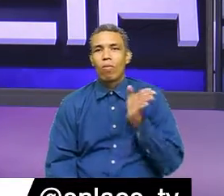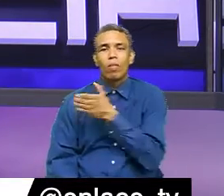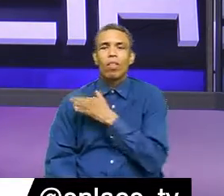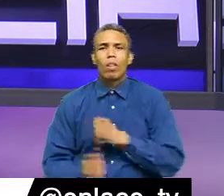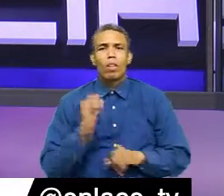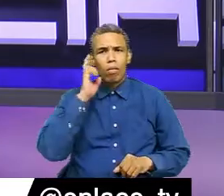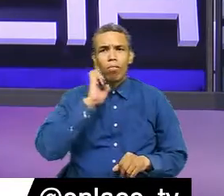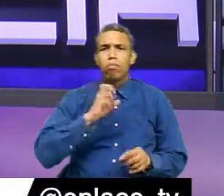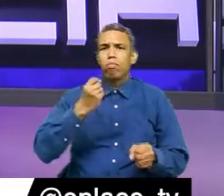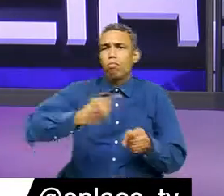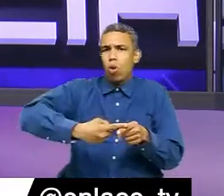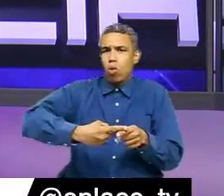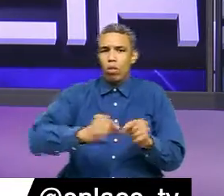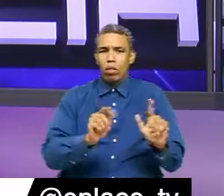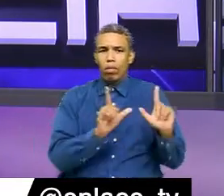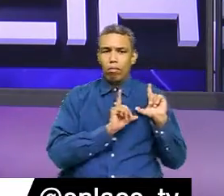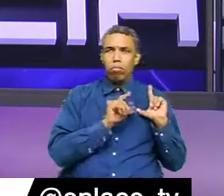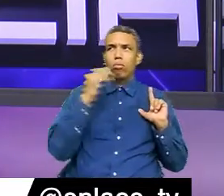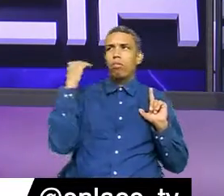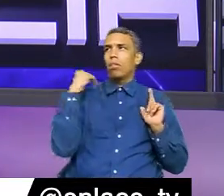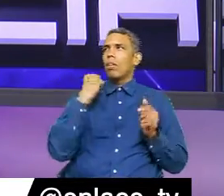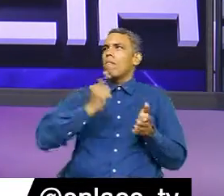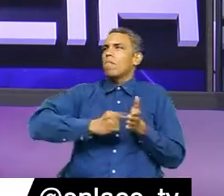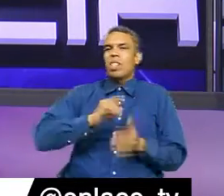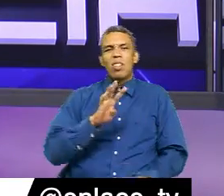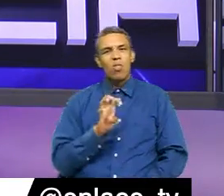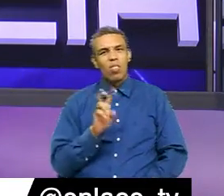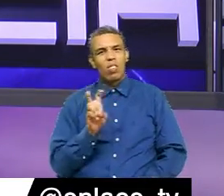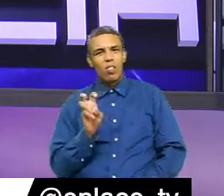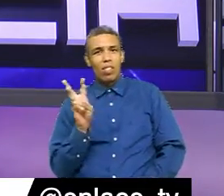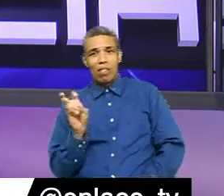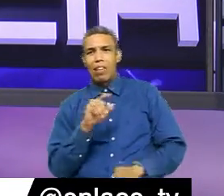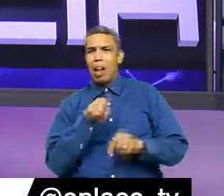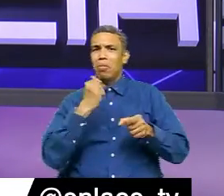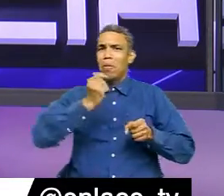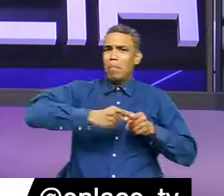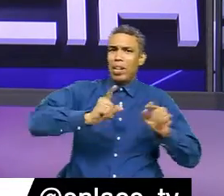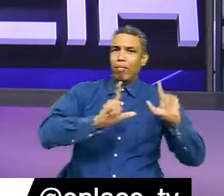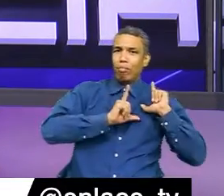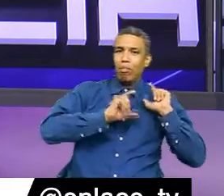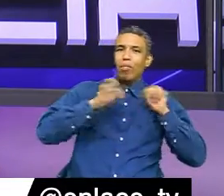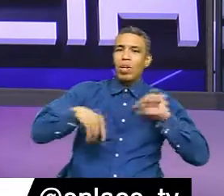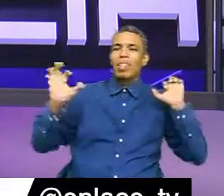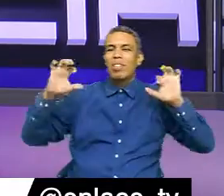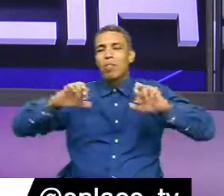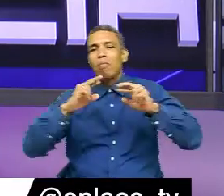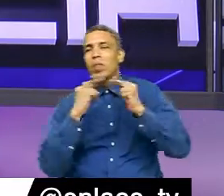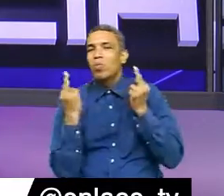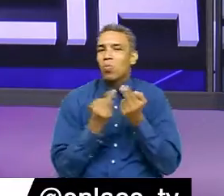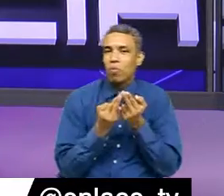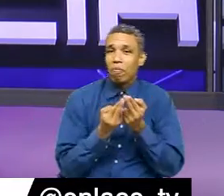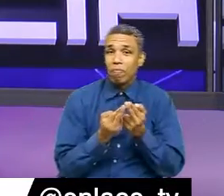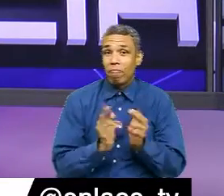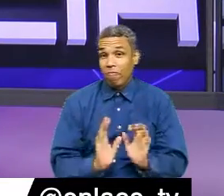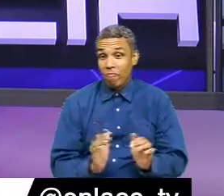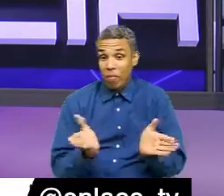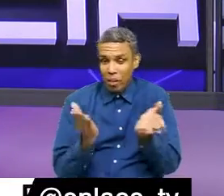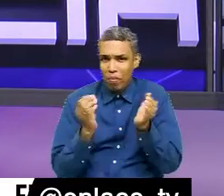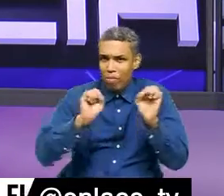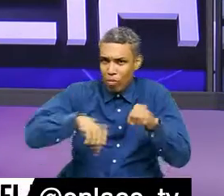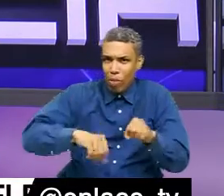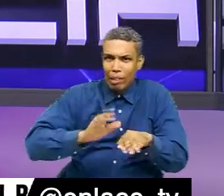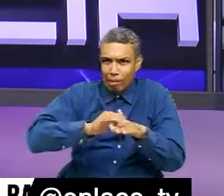de la promoción de 1978. Invitar a quienes pertenecieron al plantel en esta época para que se unan a este espacio y así